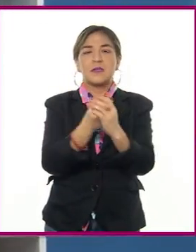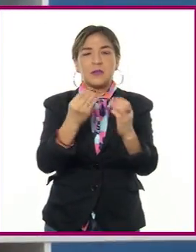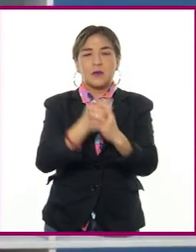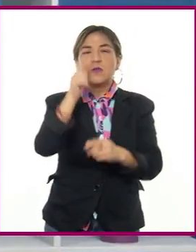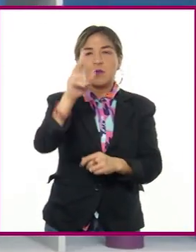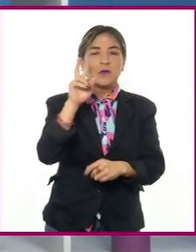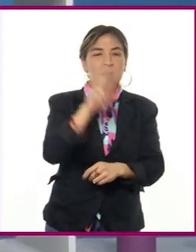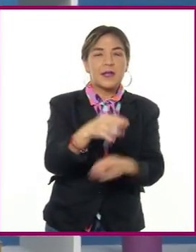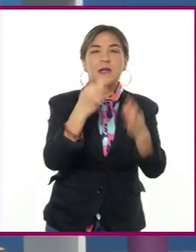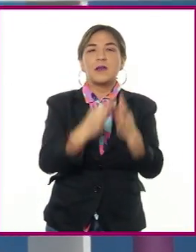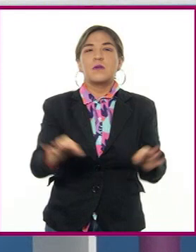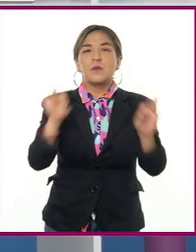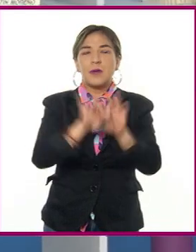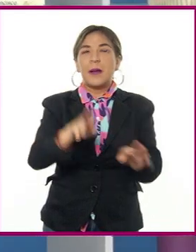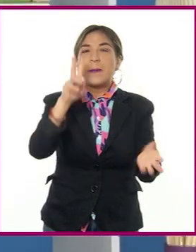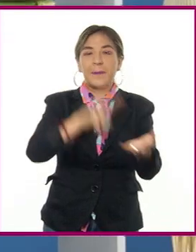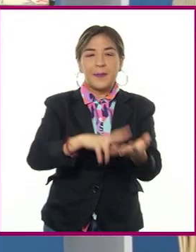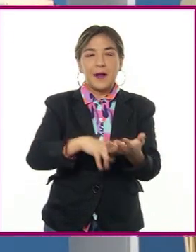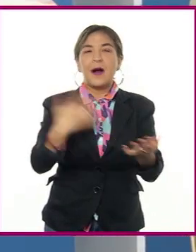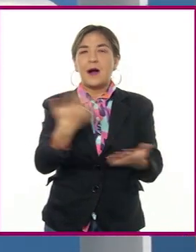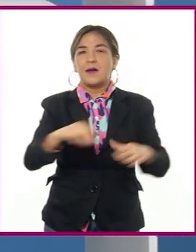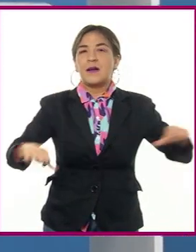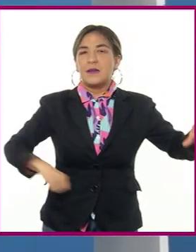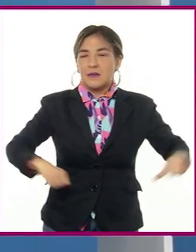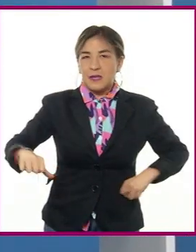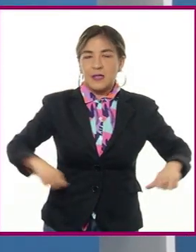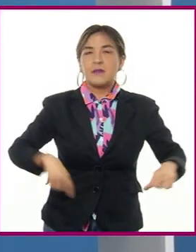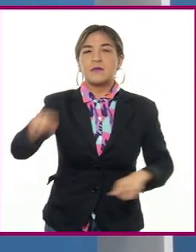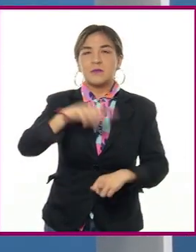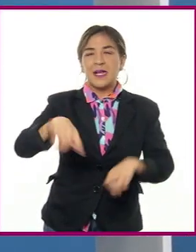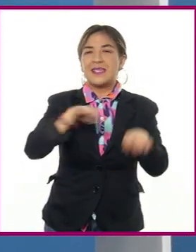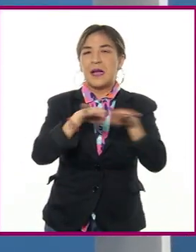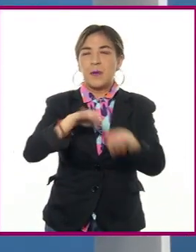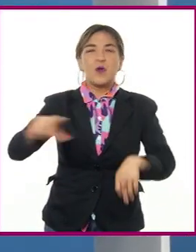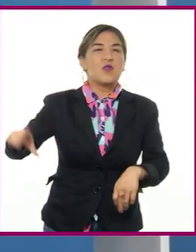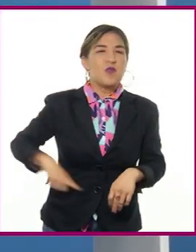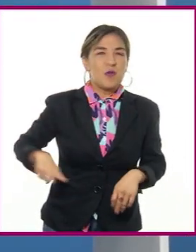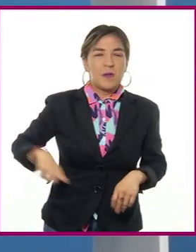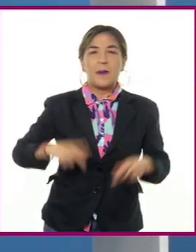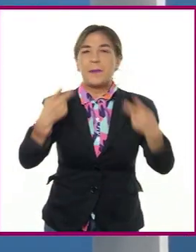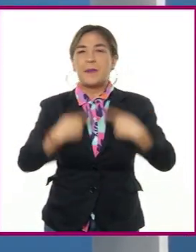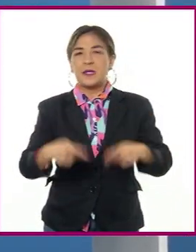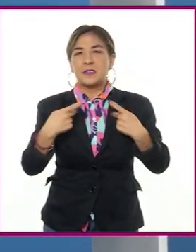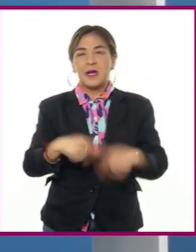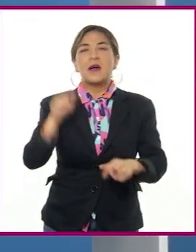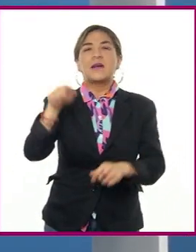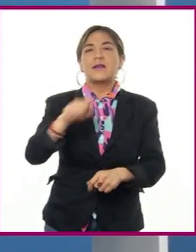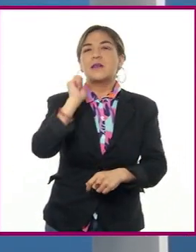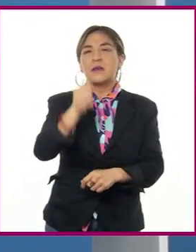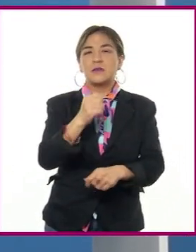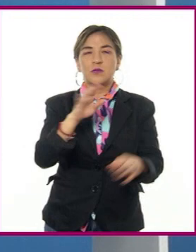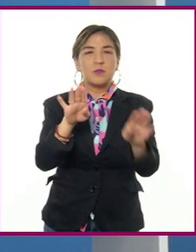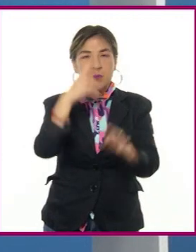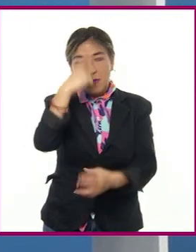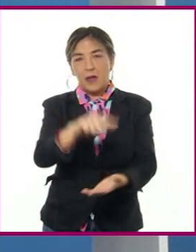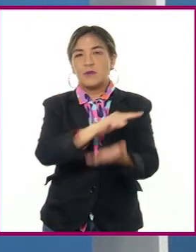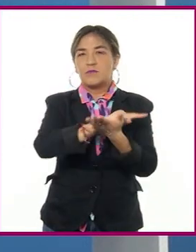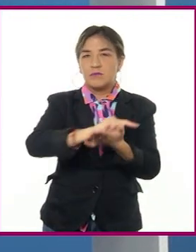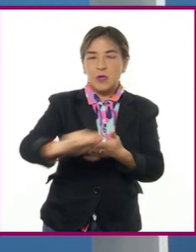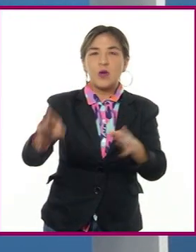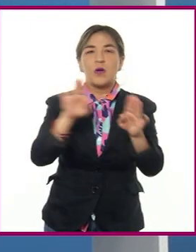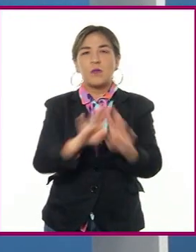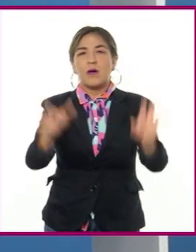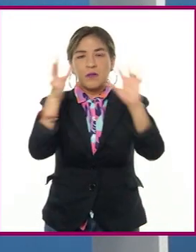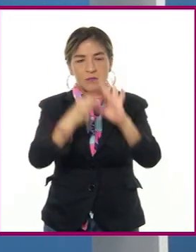reconocerán la importancia de valorar el actuar de las servidoras y servidores públicos conforme a los principios de transparencia, rendición